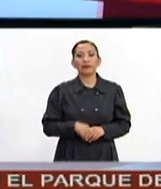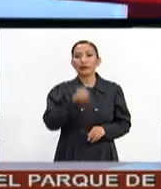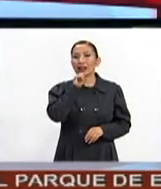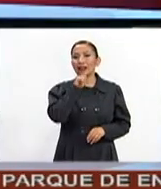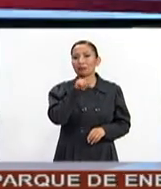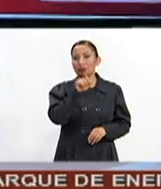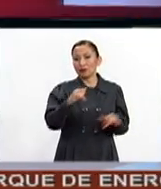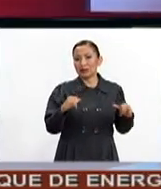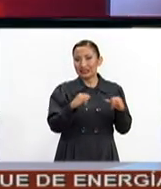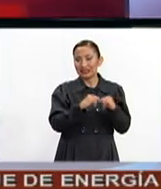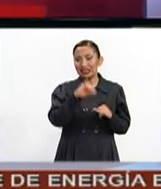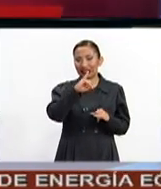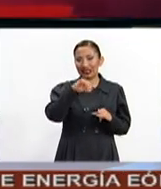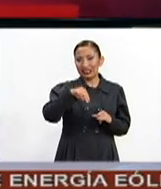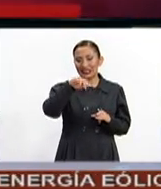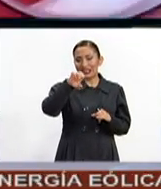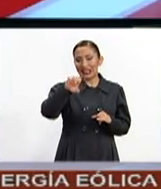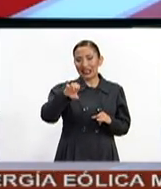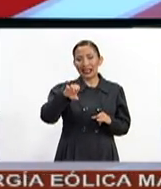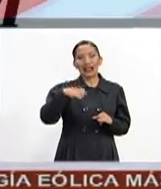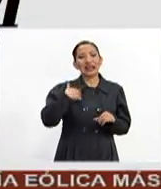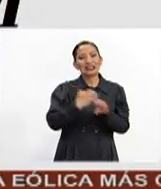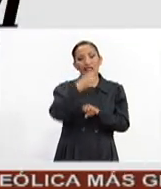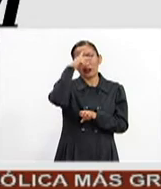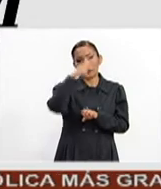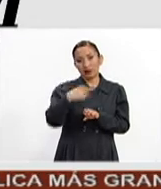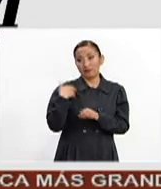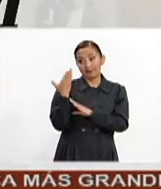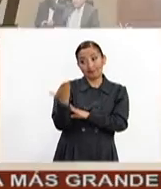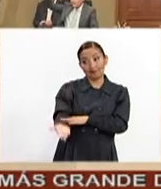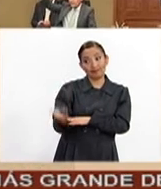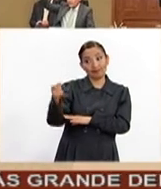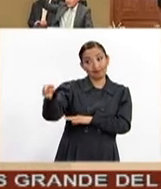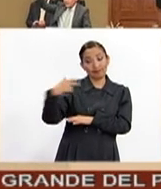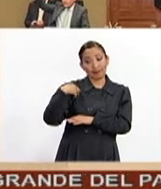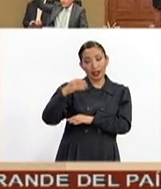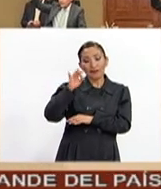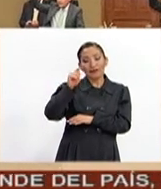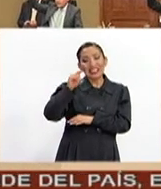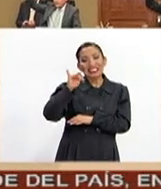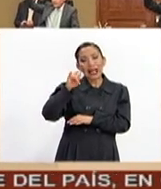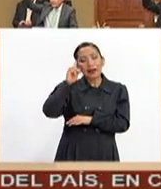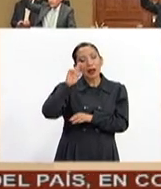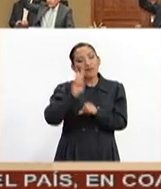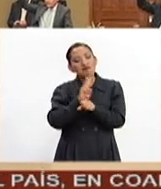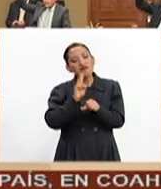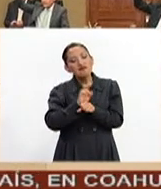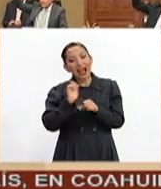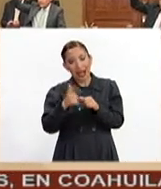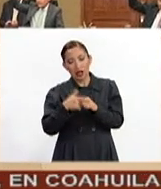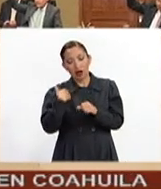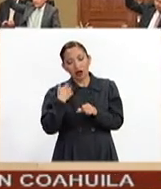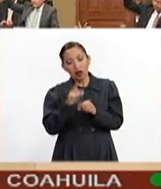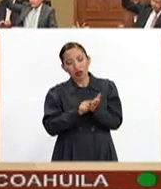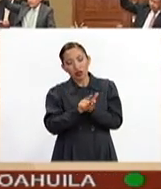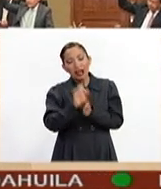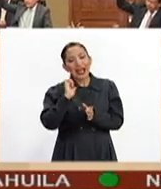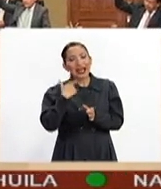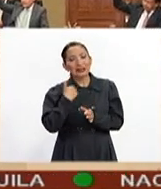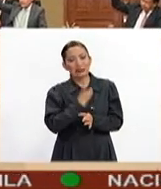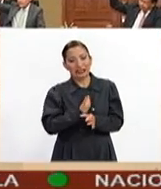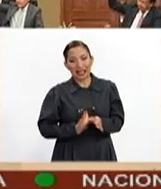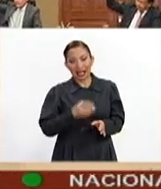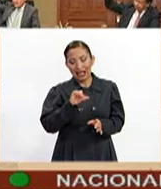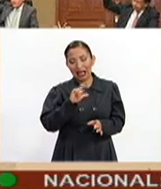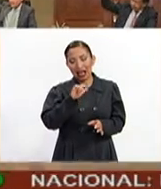Además, el Instituto Electoral del Estado de México solicitó a la Fiscalía Especializada para la Atención de Delitos Electorales que investigue el tuit del expresidente